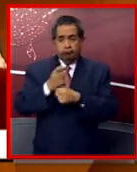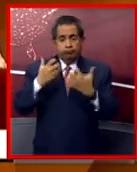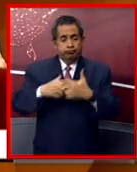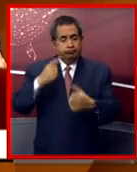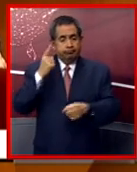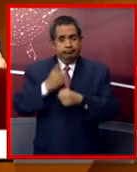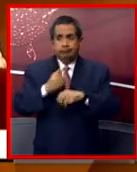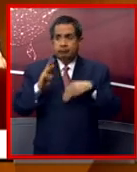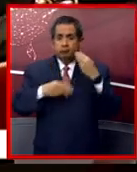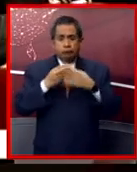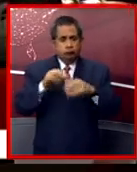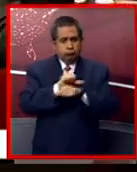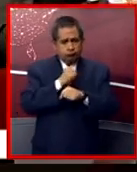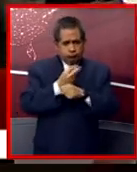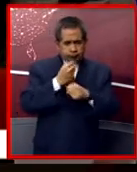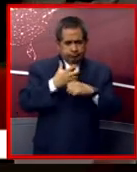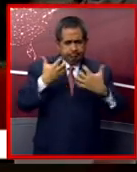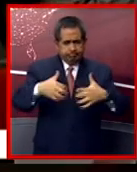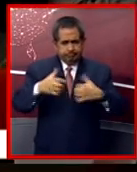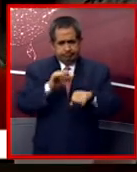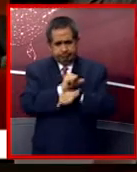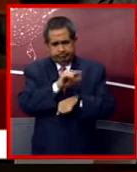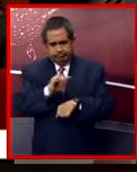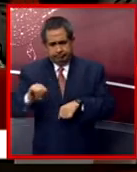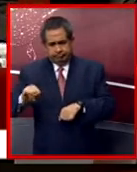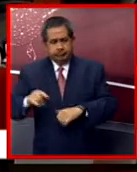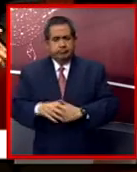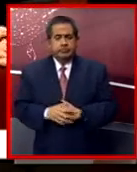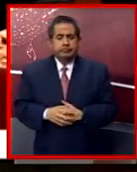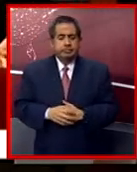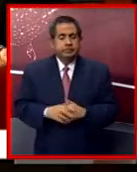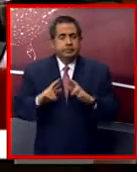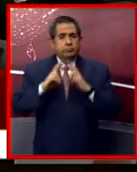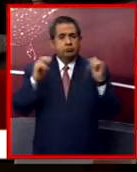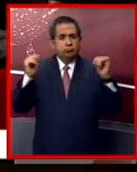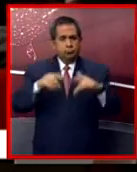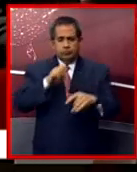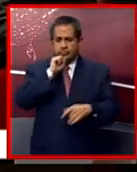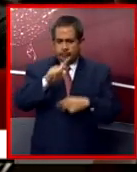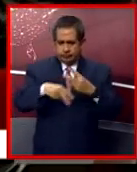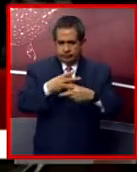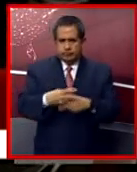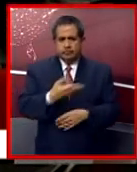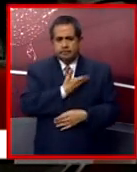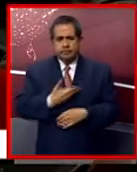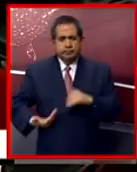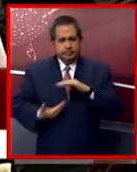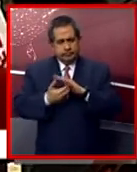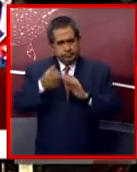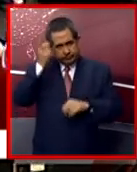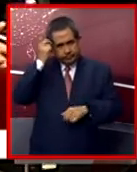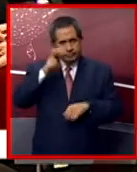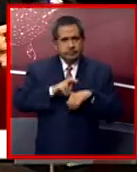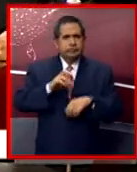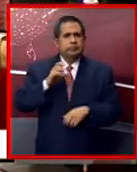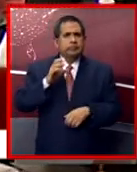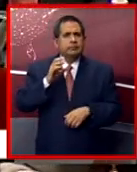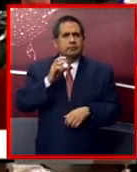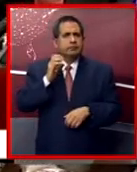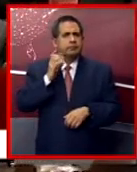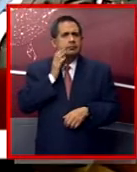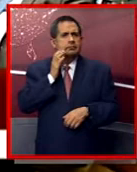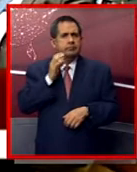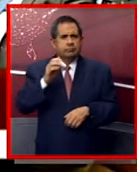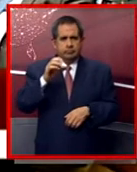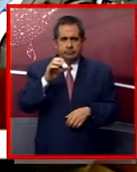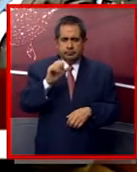per cápita en el mundo. En la sesión solemne asistió también el presidente de la mesa directiva de la Cámara de Diputados, Jorge Carlos Ramírez Marín,